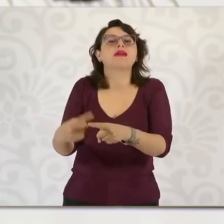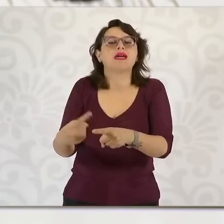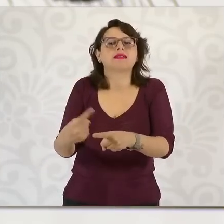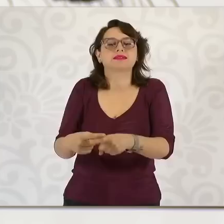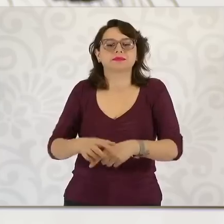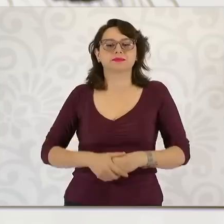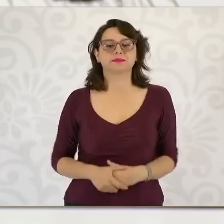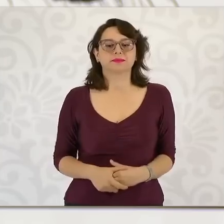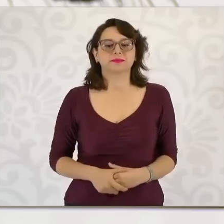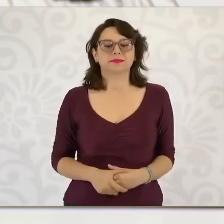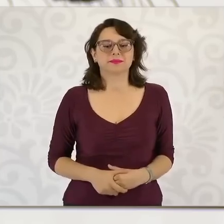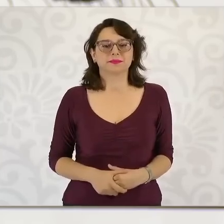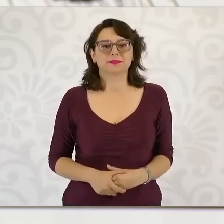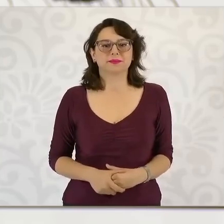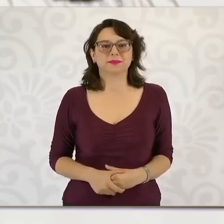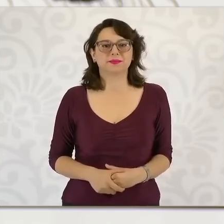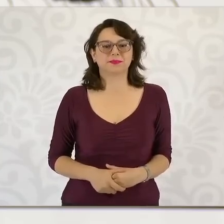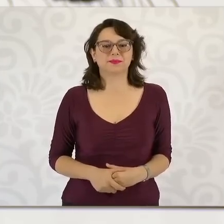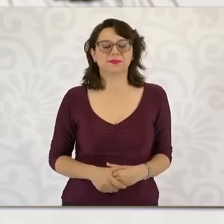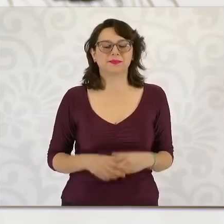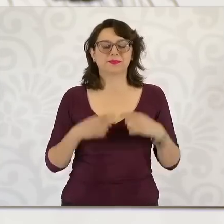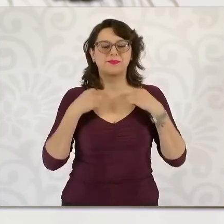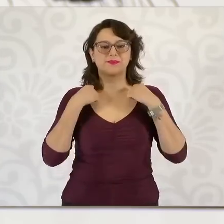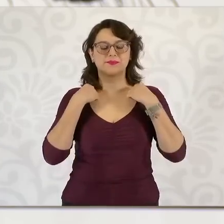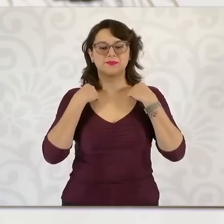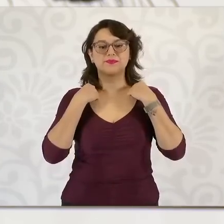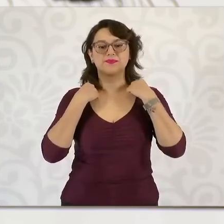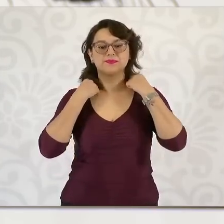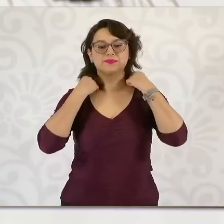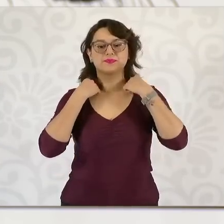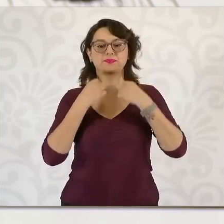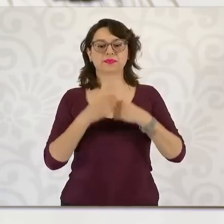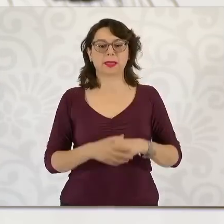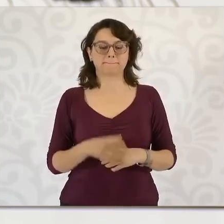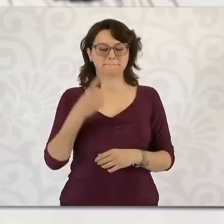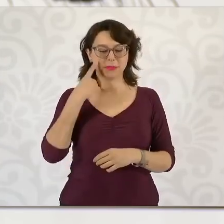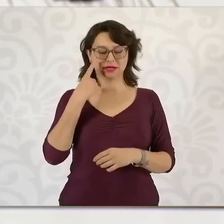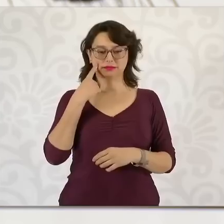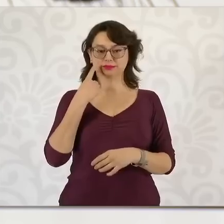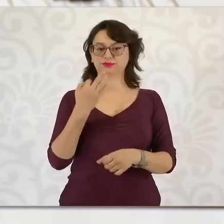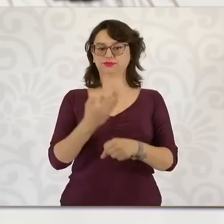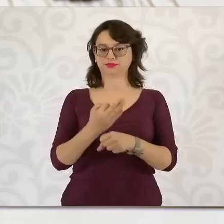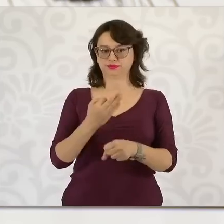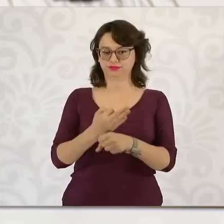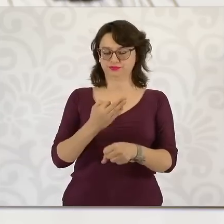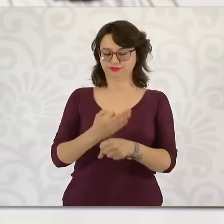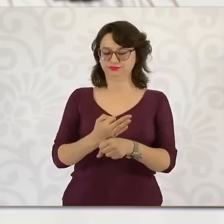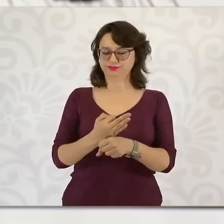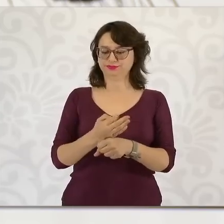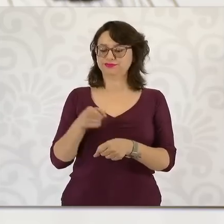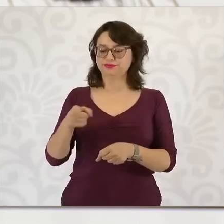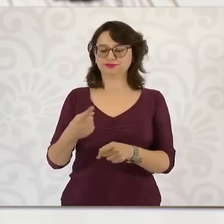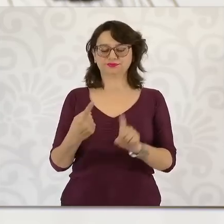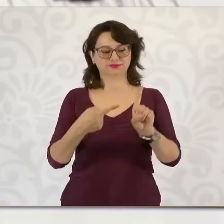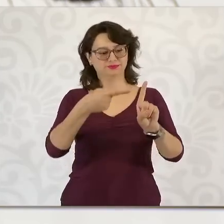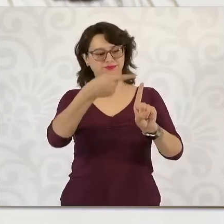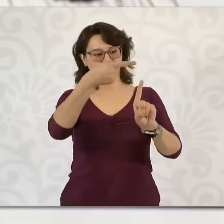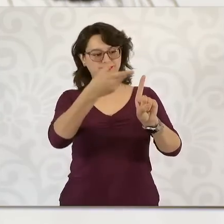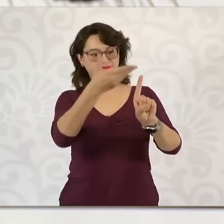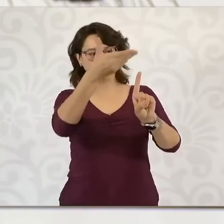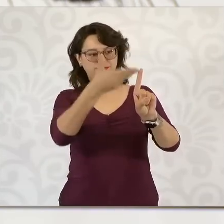incurre en una acción